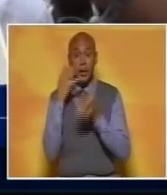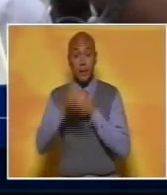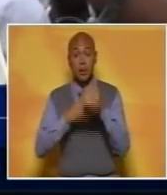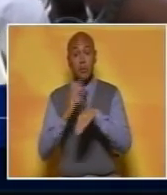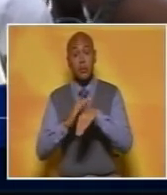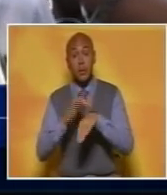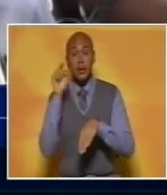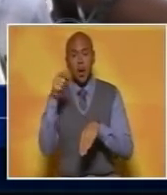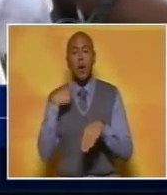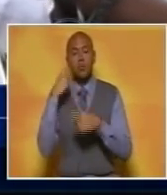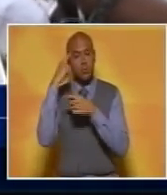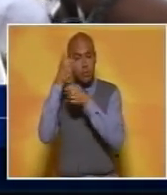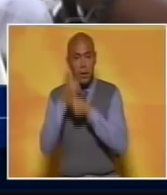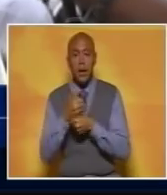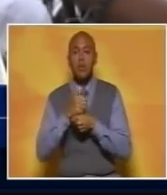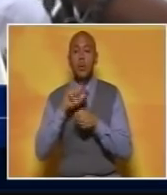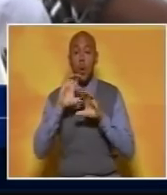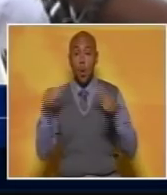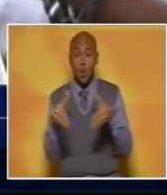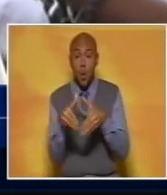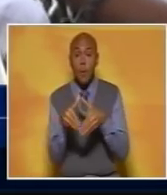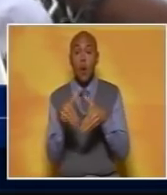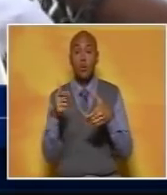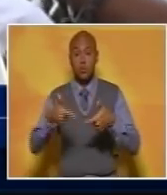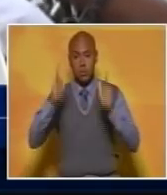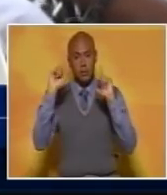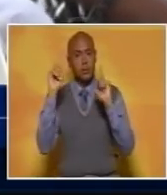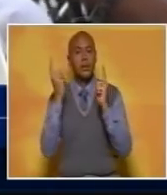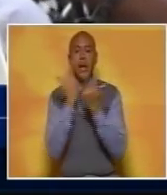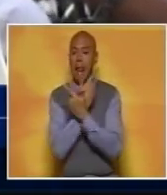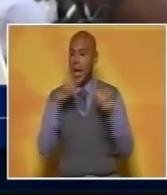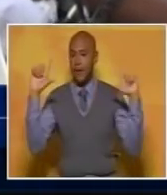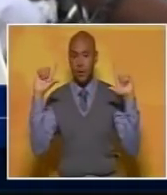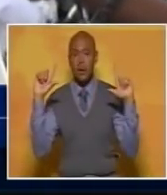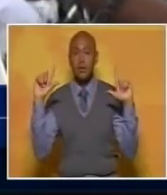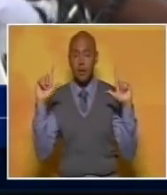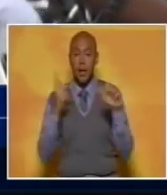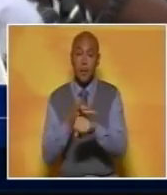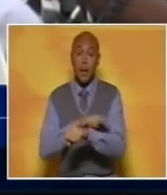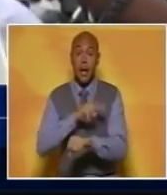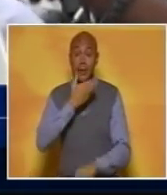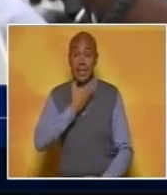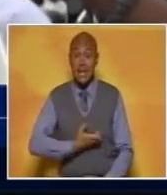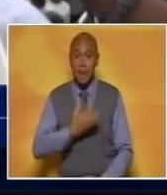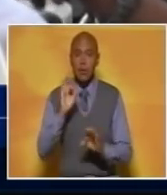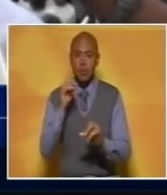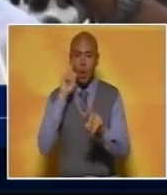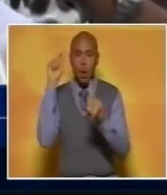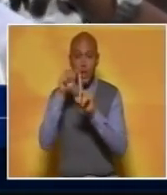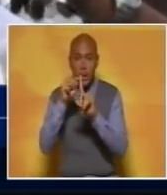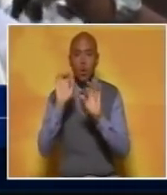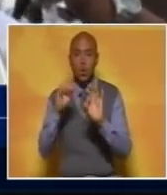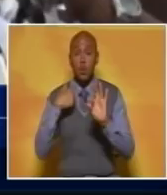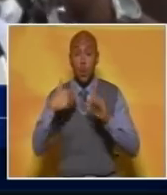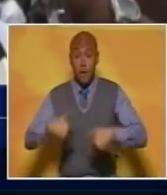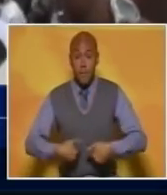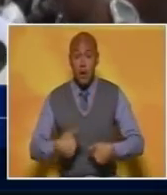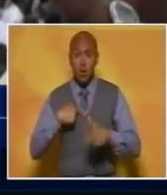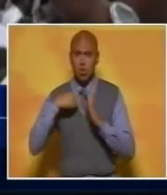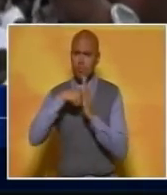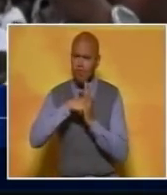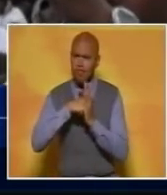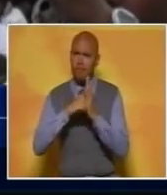mayor liberación en grupo, mayor liberación que se ha hecho hasta la fecha. En el mes de diciembre lo vamos a lograr y estamos haciendo mucha